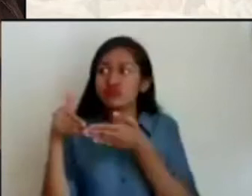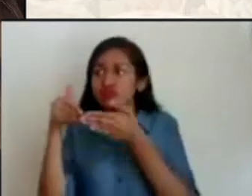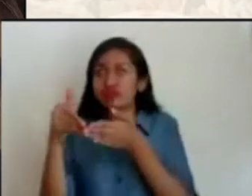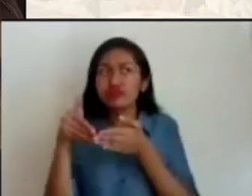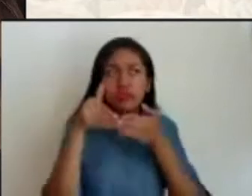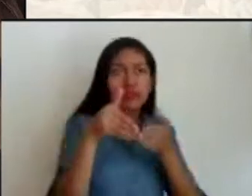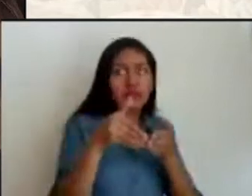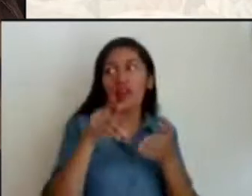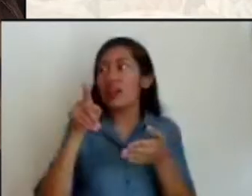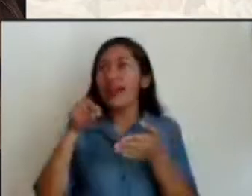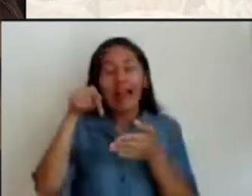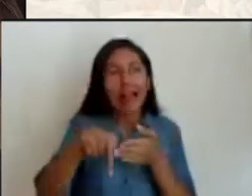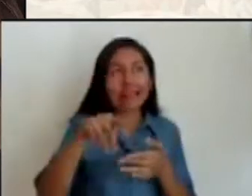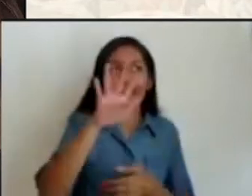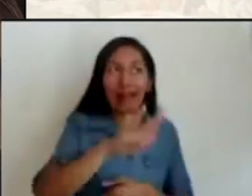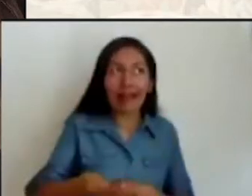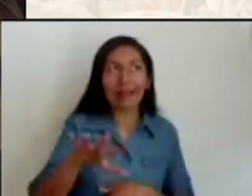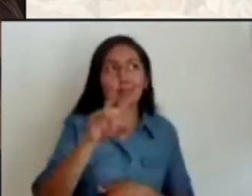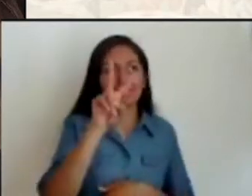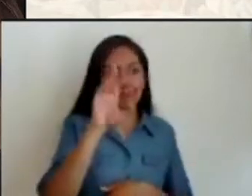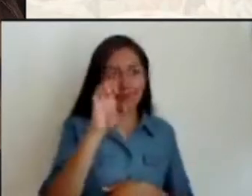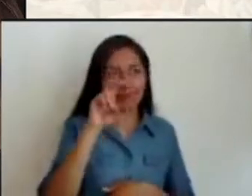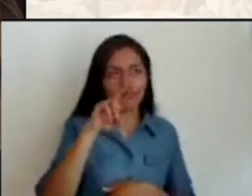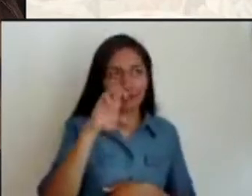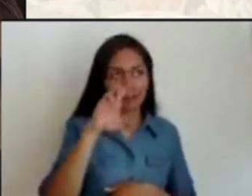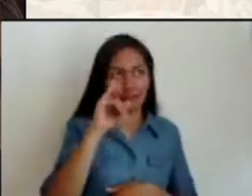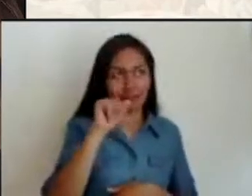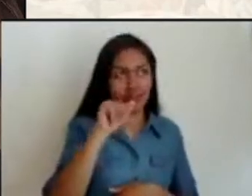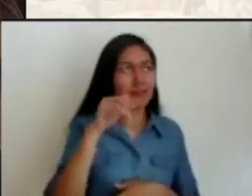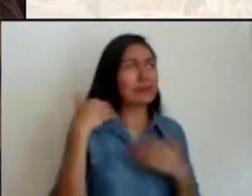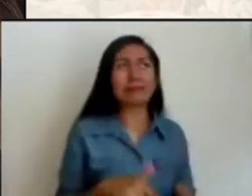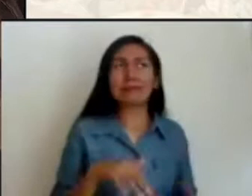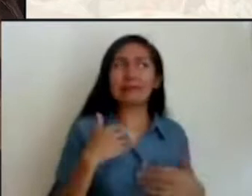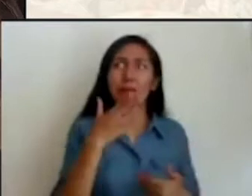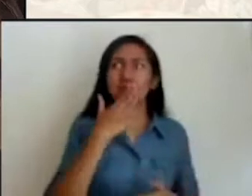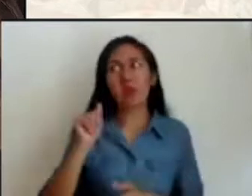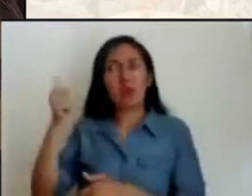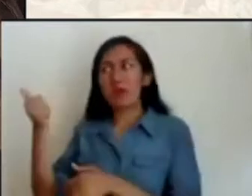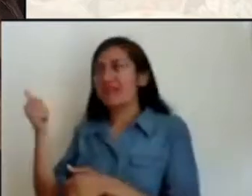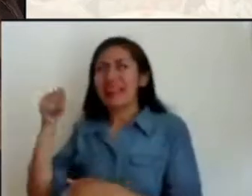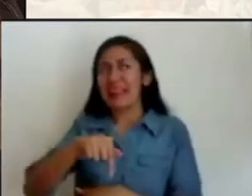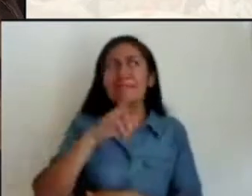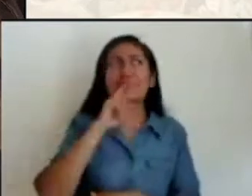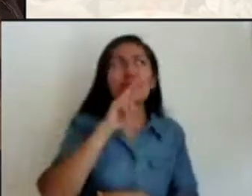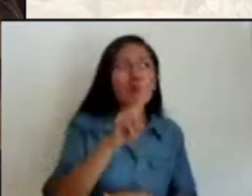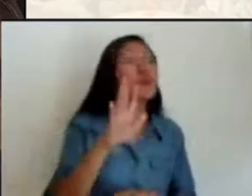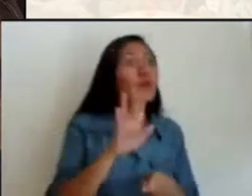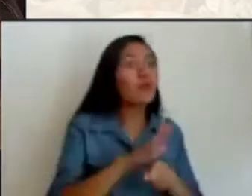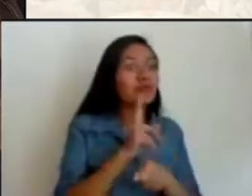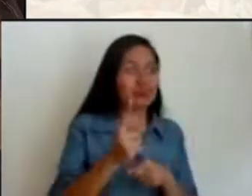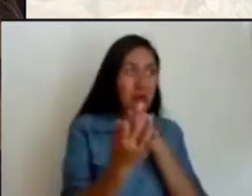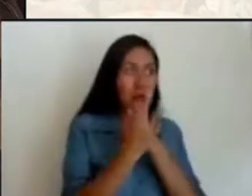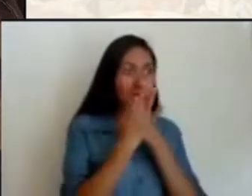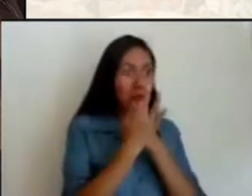puerto, y que gracias a las medidas que se tomaron en cuenta, las medidas sanitarias que se toman en esos momentos en